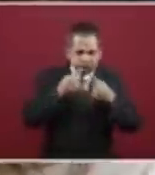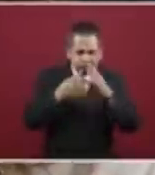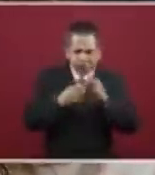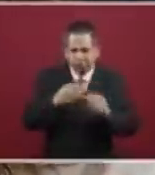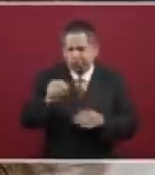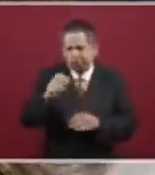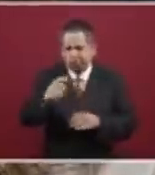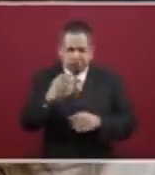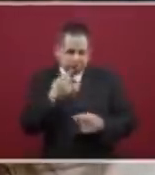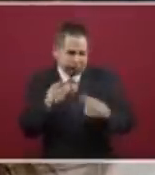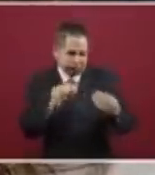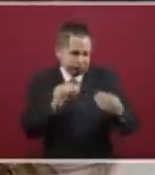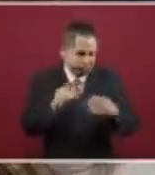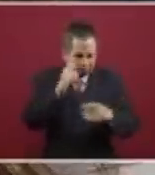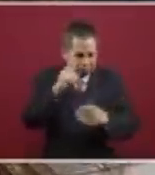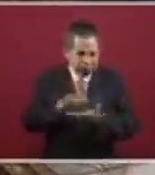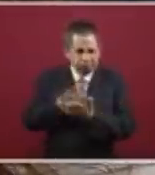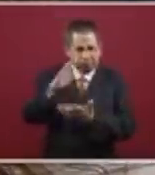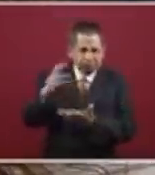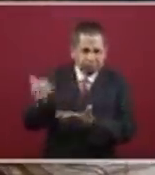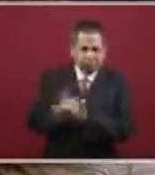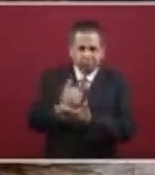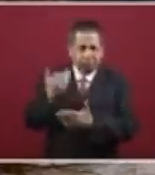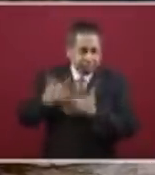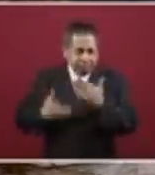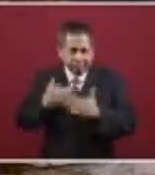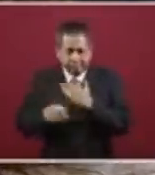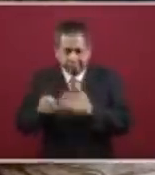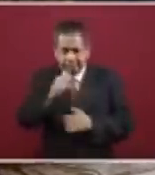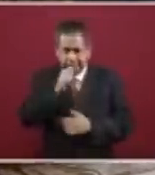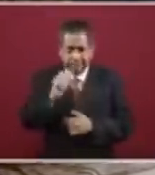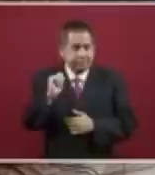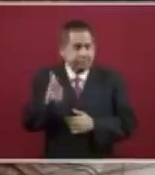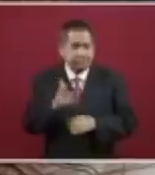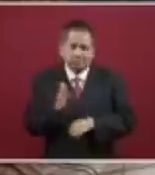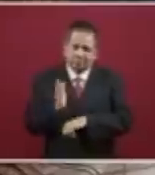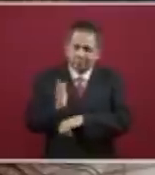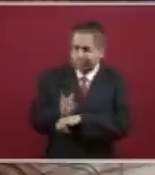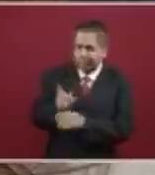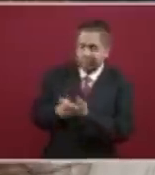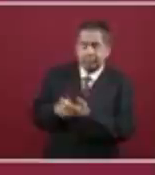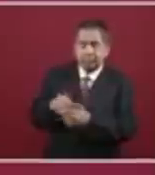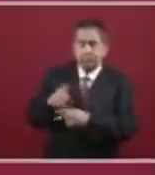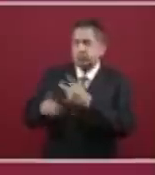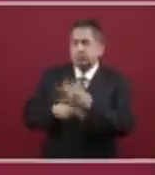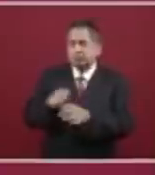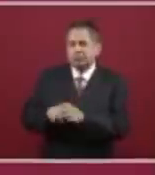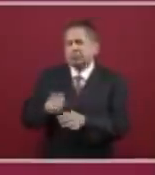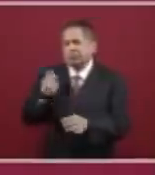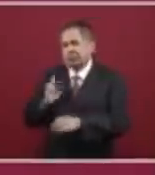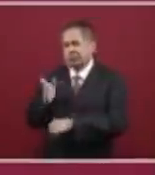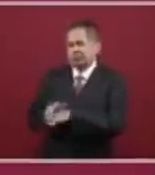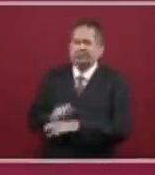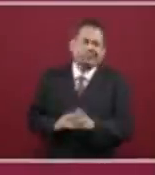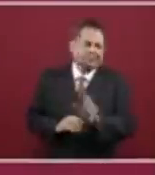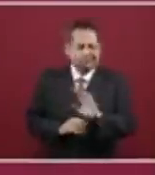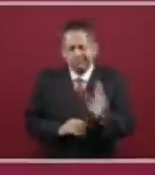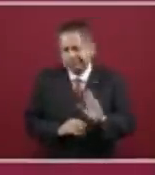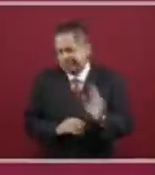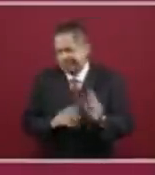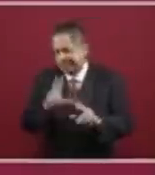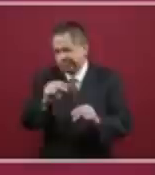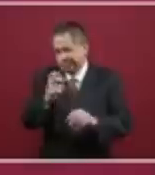lograr esta mayoría calificada y pedirá alguna sanción para estos morenistas que se ausentaron? No. Es que cuando